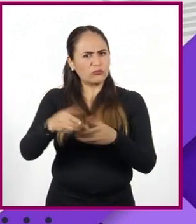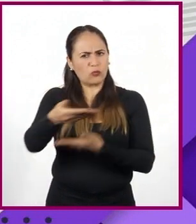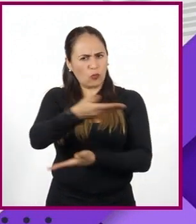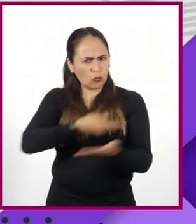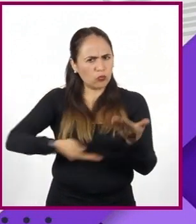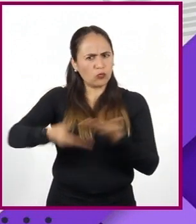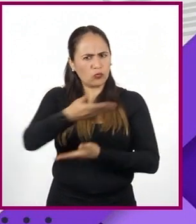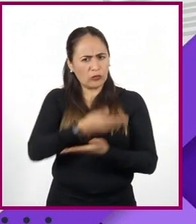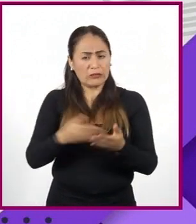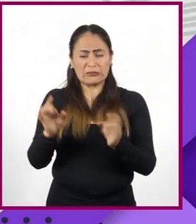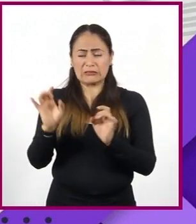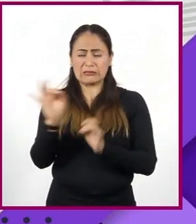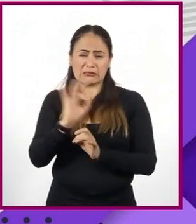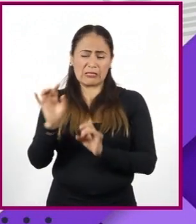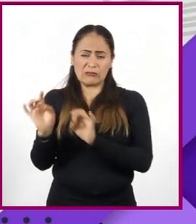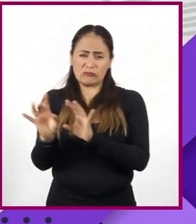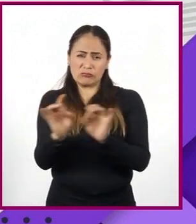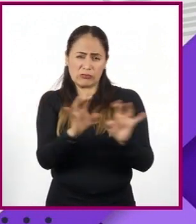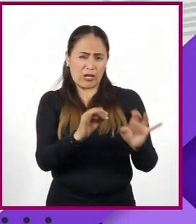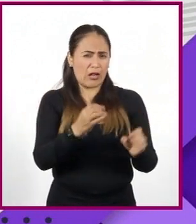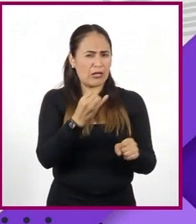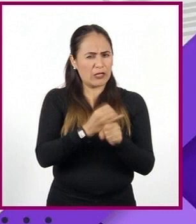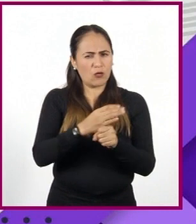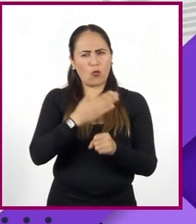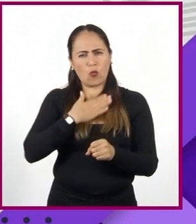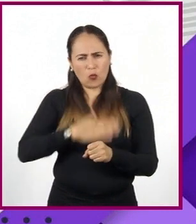que ponen en desventaja a las personas.